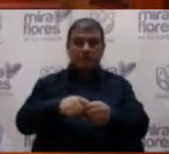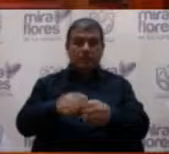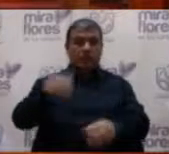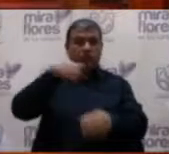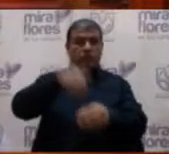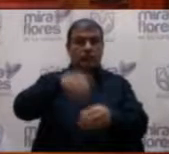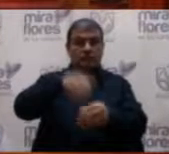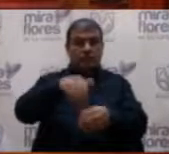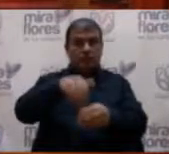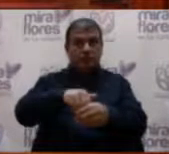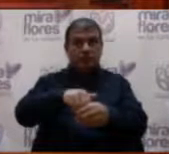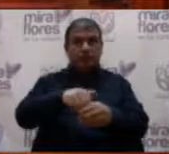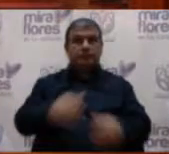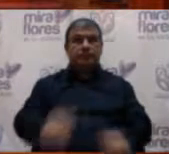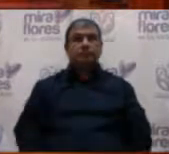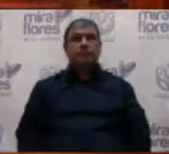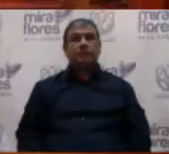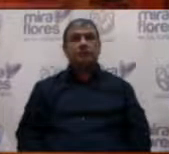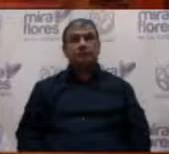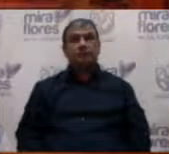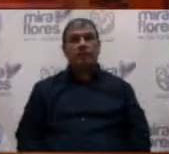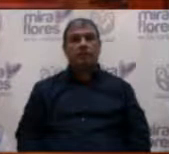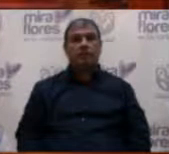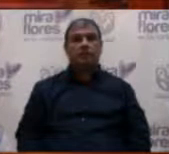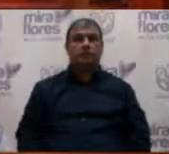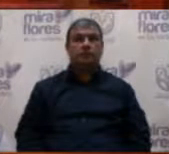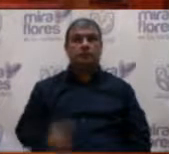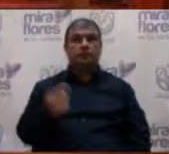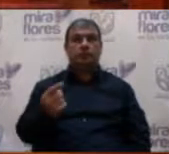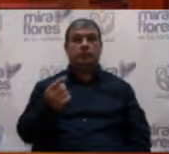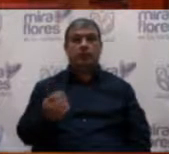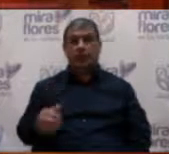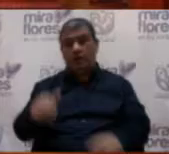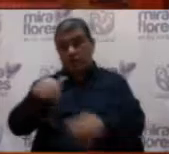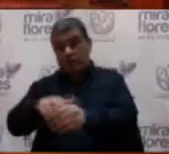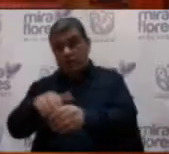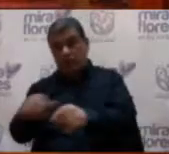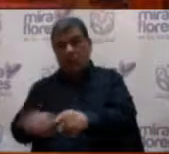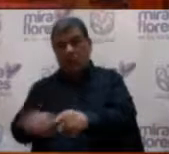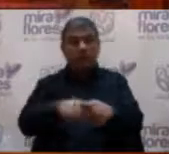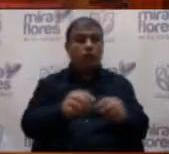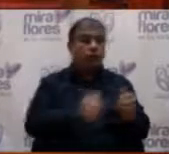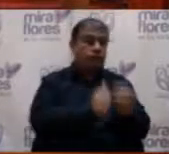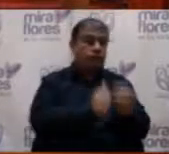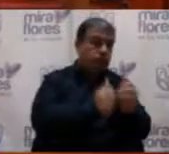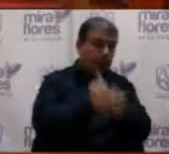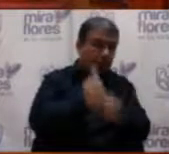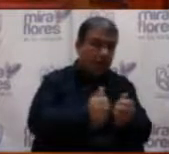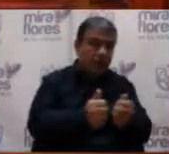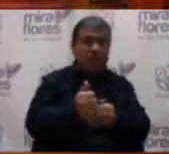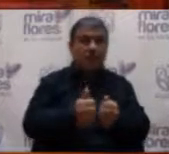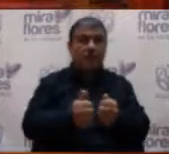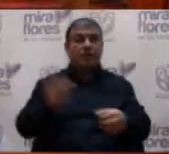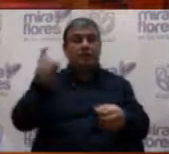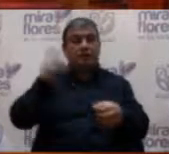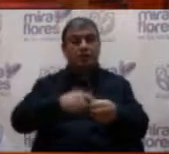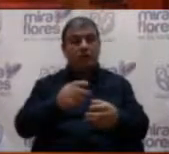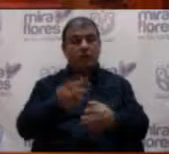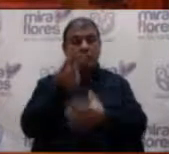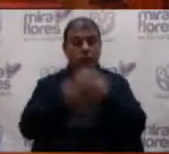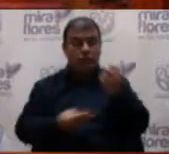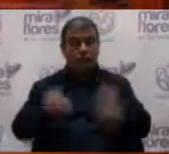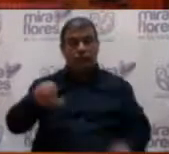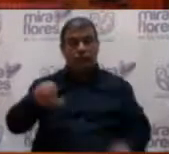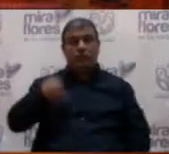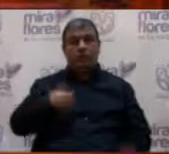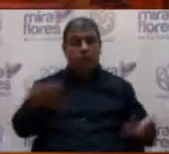elección, y además no solamente votando, sino como candidatos. Y hoy en día, los dos